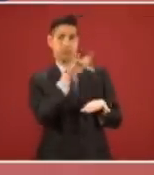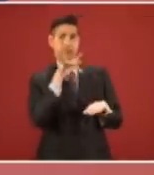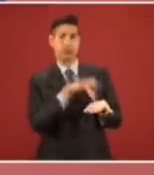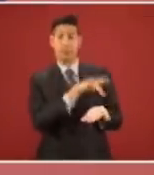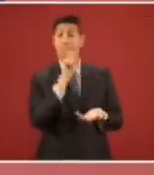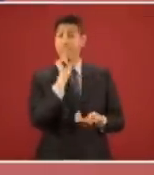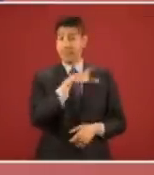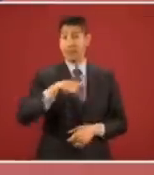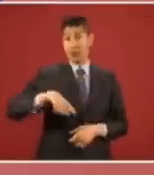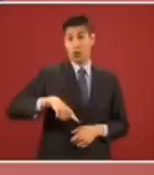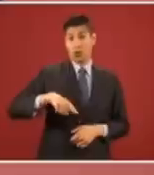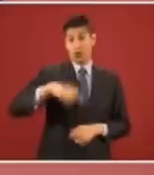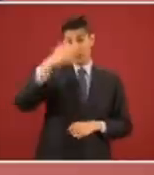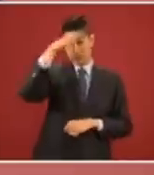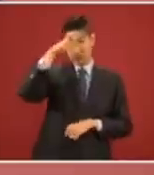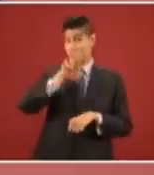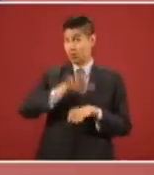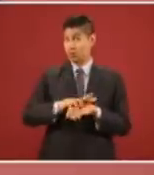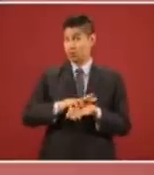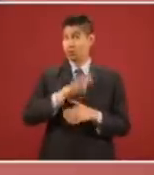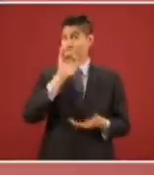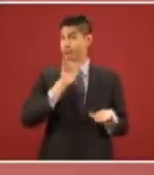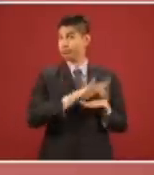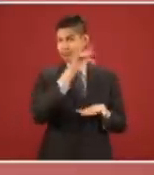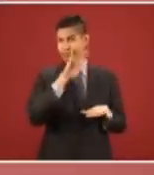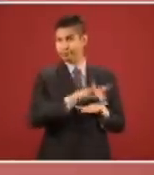por gobiernos extranjeros.